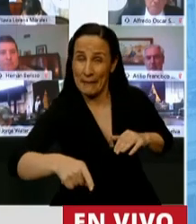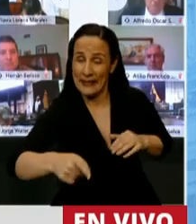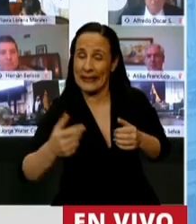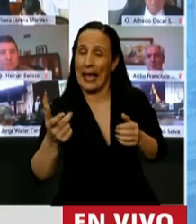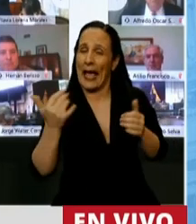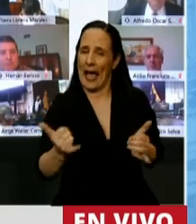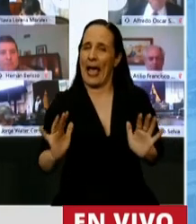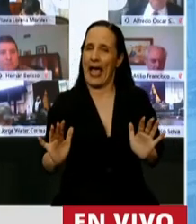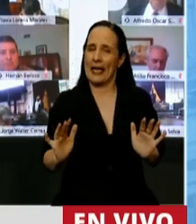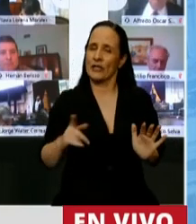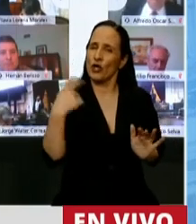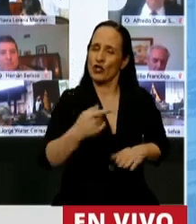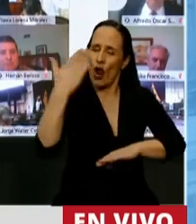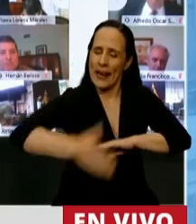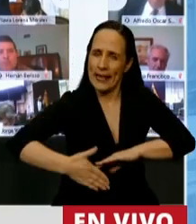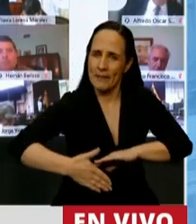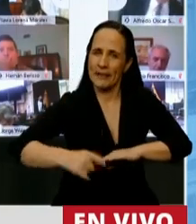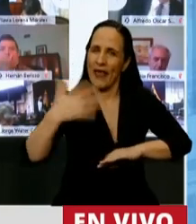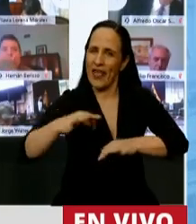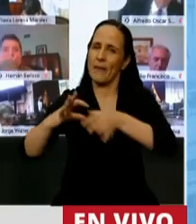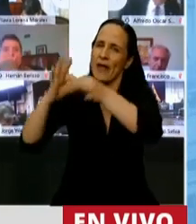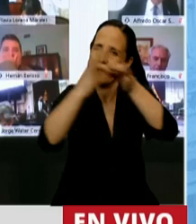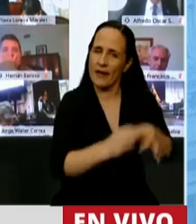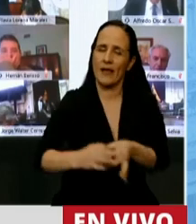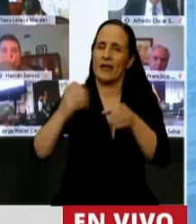límite tenemos que tratar de aunarnos todos y